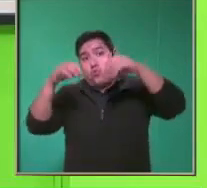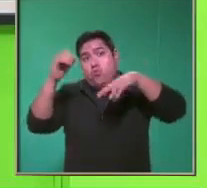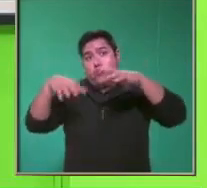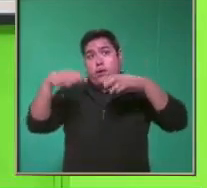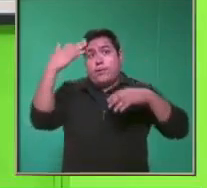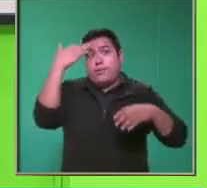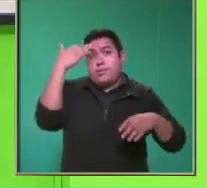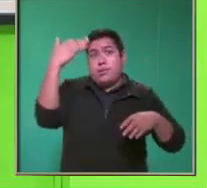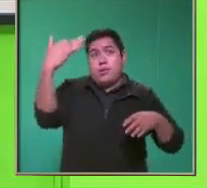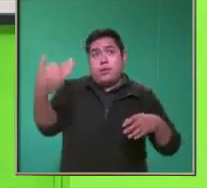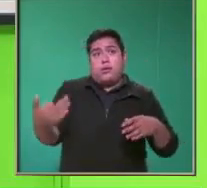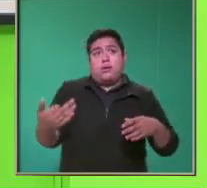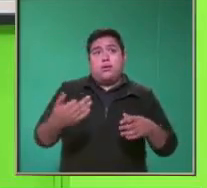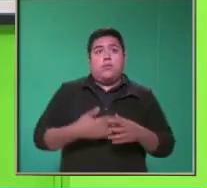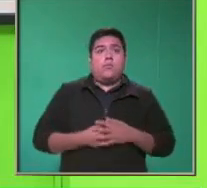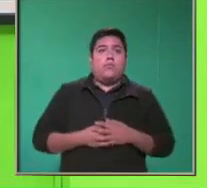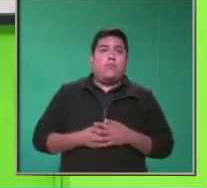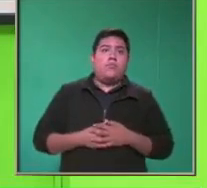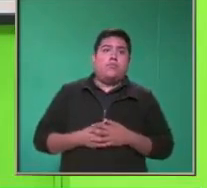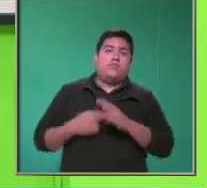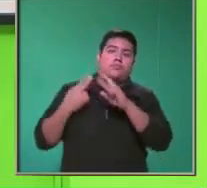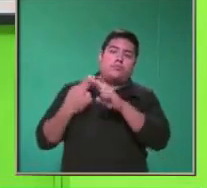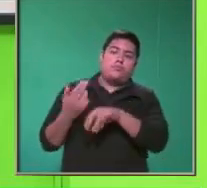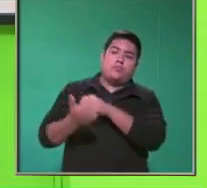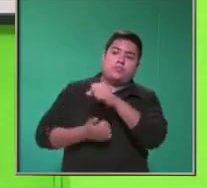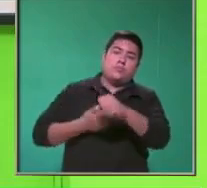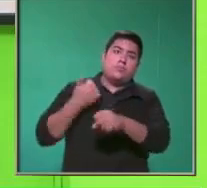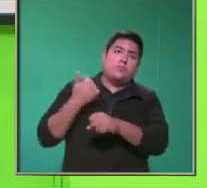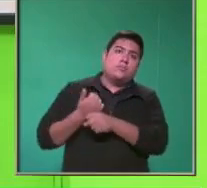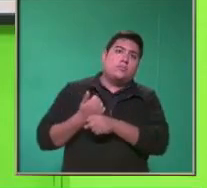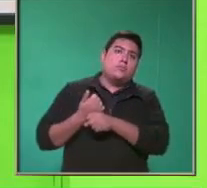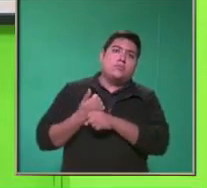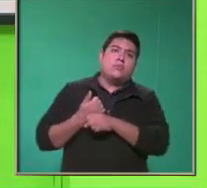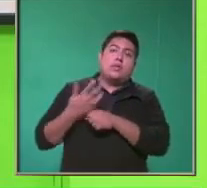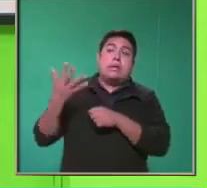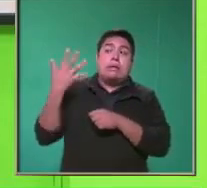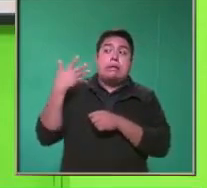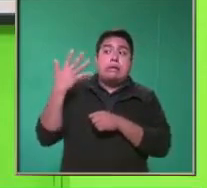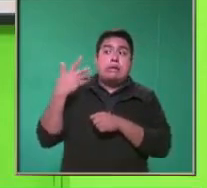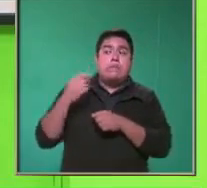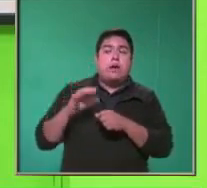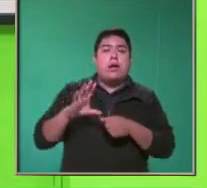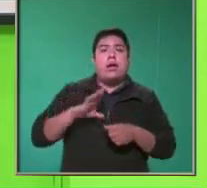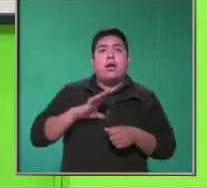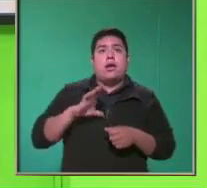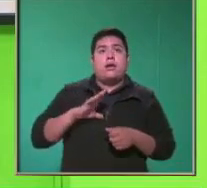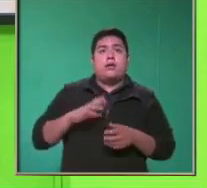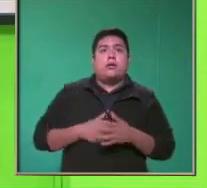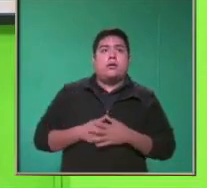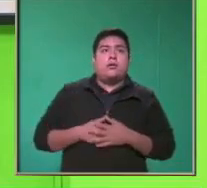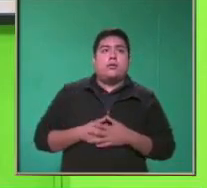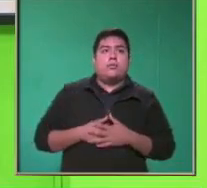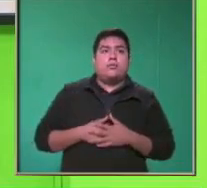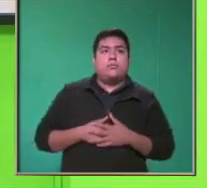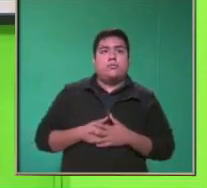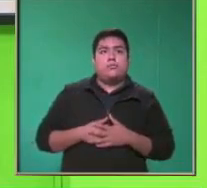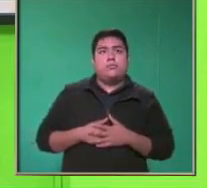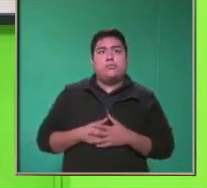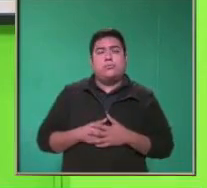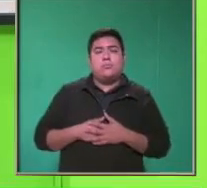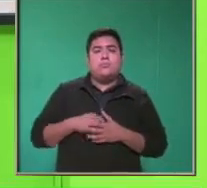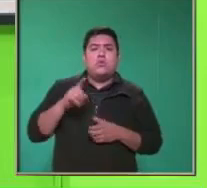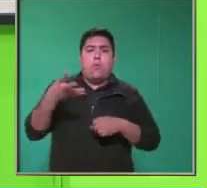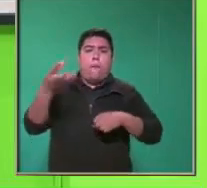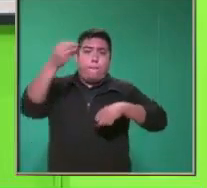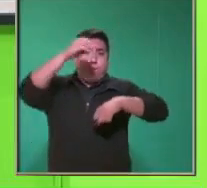de lluvias en promedio por año, el tipo de clima de esa región, podrías